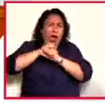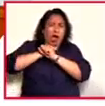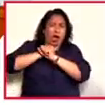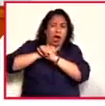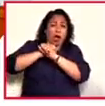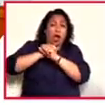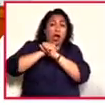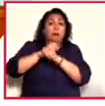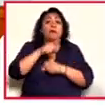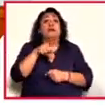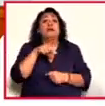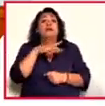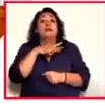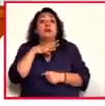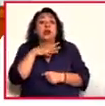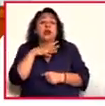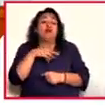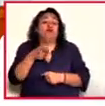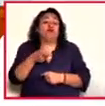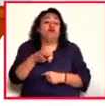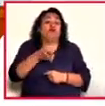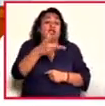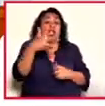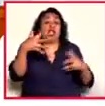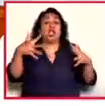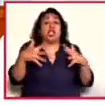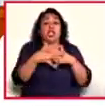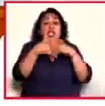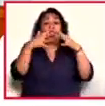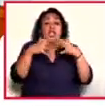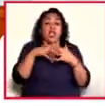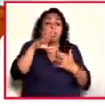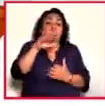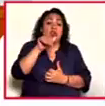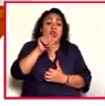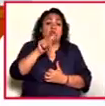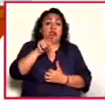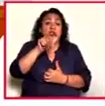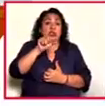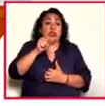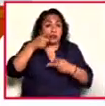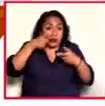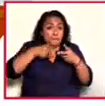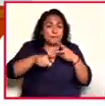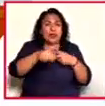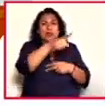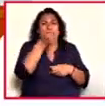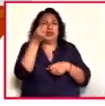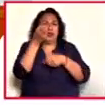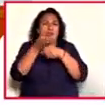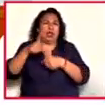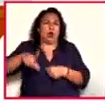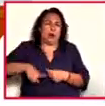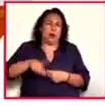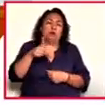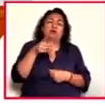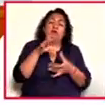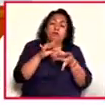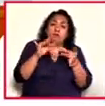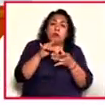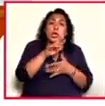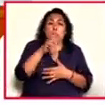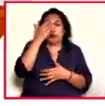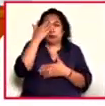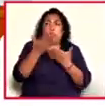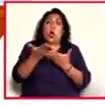estallido de la llamada Guerra de Castas. La secretaria de Gobernación afirmó que el reconocimiento del pasado y de